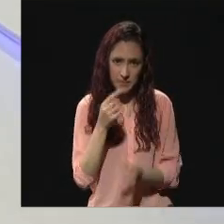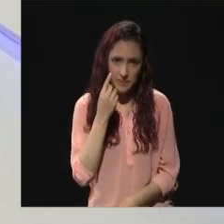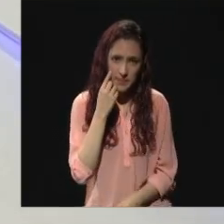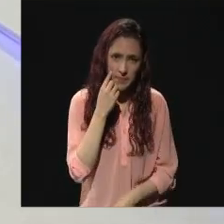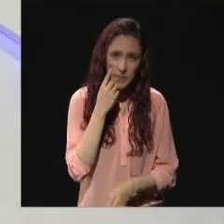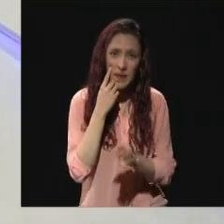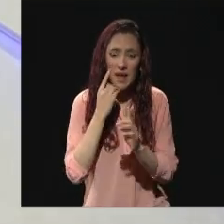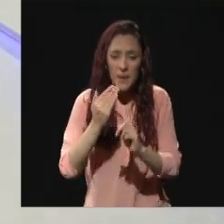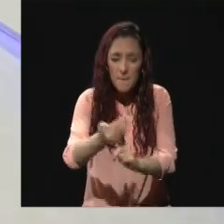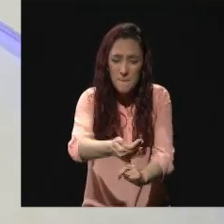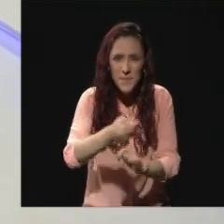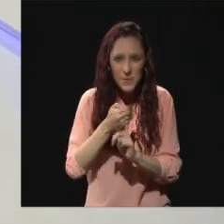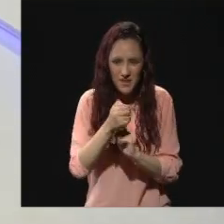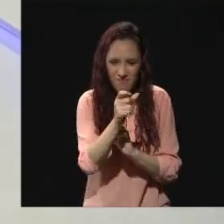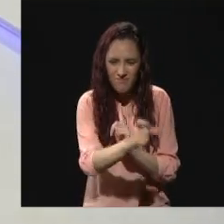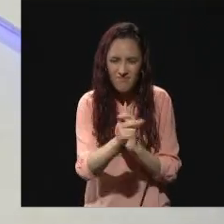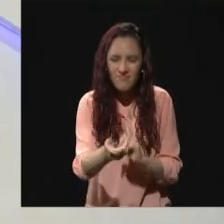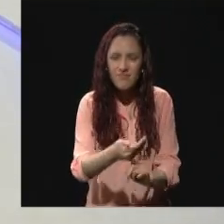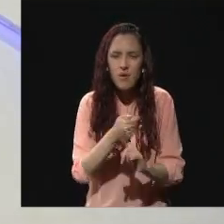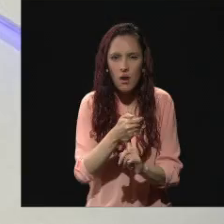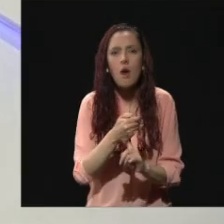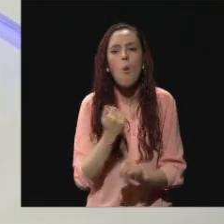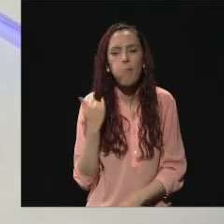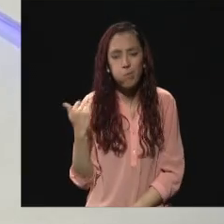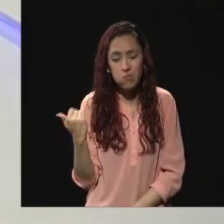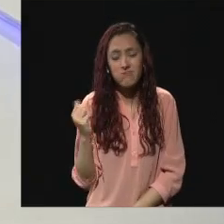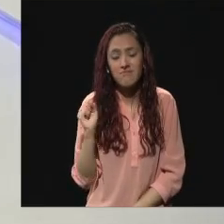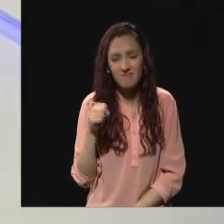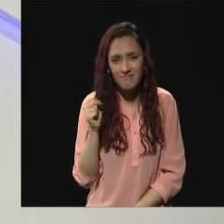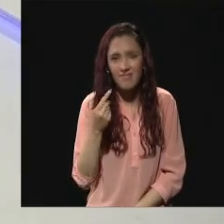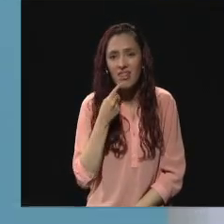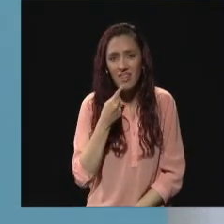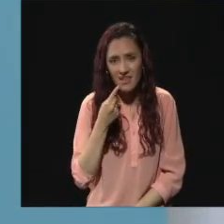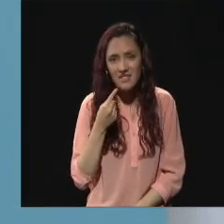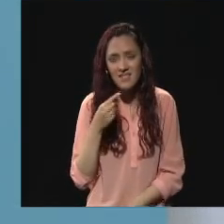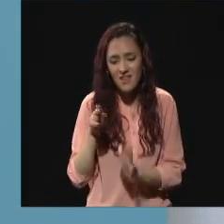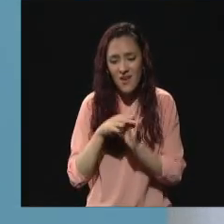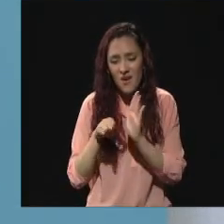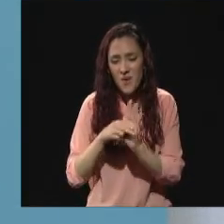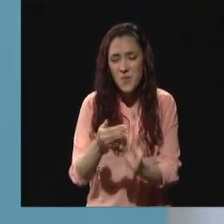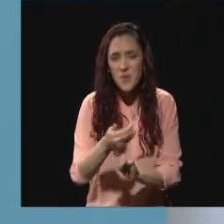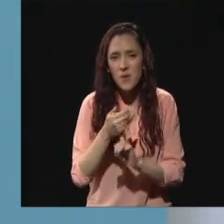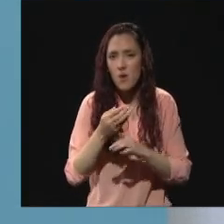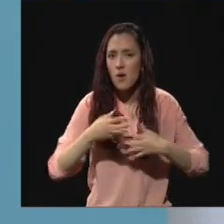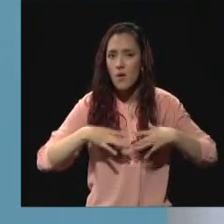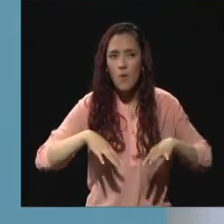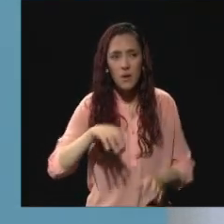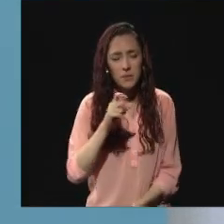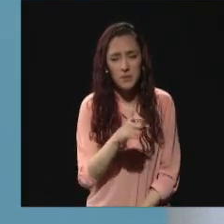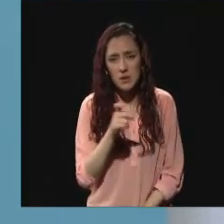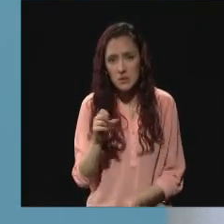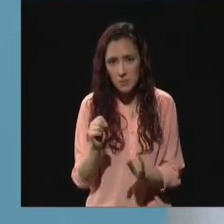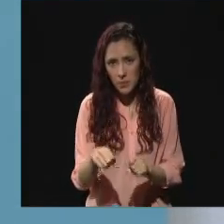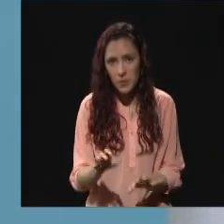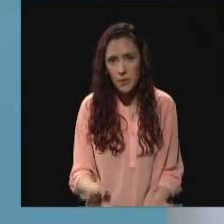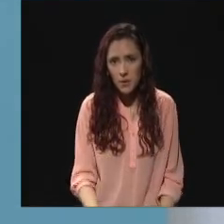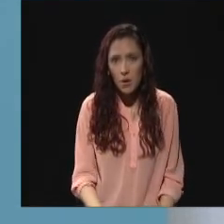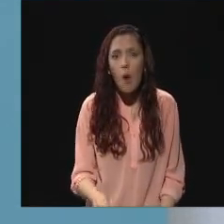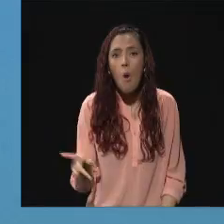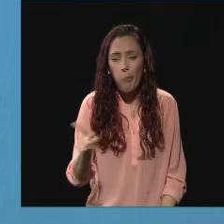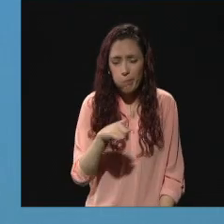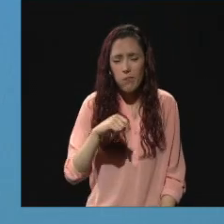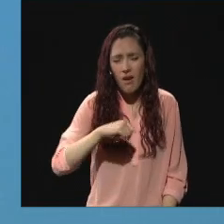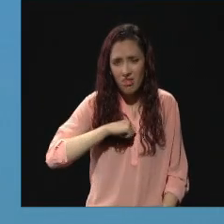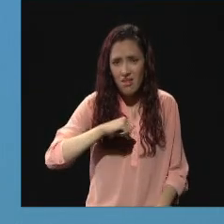caso de protección de usuarios existe un región general de protección que tiene la secc a cualquier usuario de cualquier servicio que nació no tenemos normas de